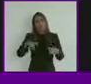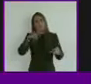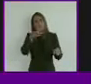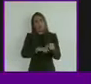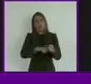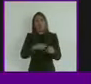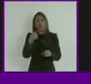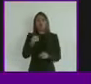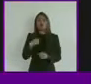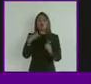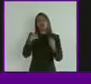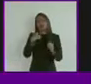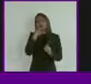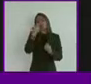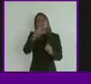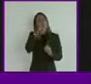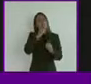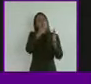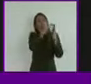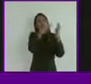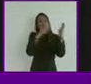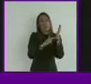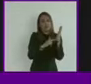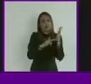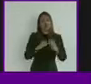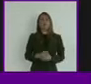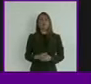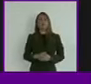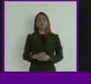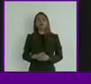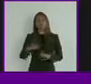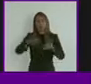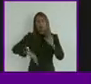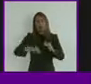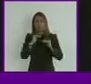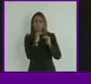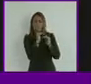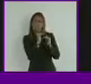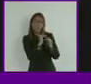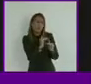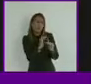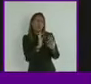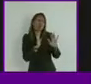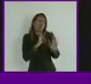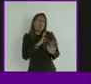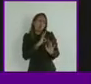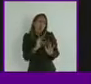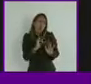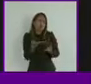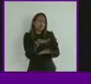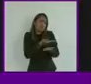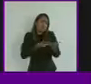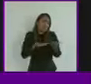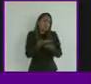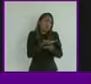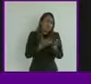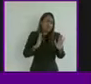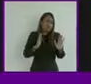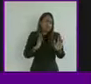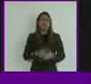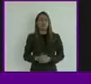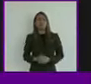de los mínimos, es decir, hay mínimos para convivir, porque si no ya no existiría la humanidad, donde, lo diré muy banalmente y muy